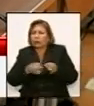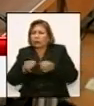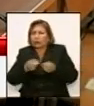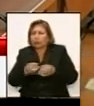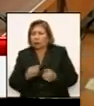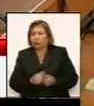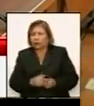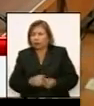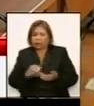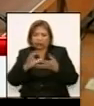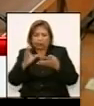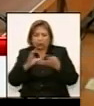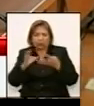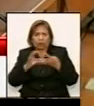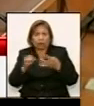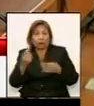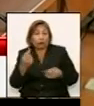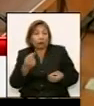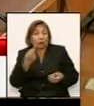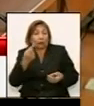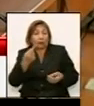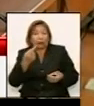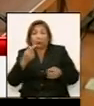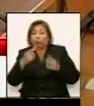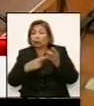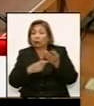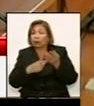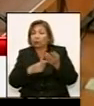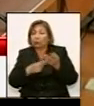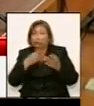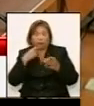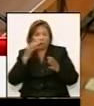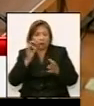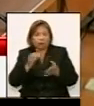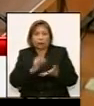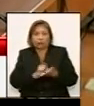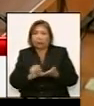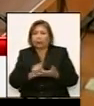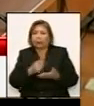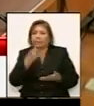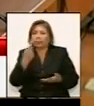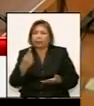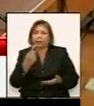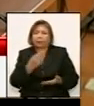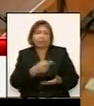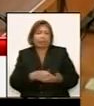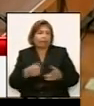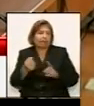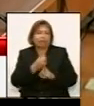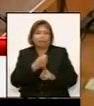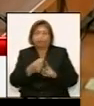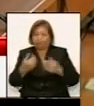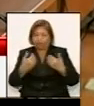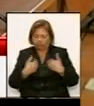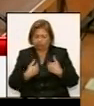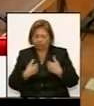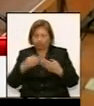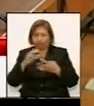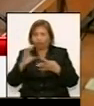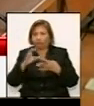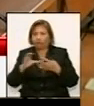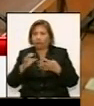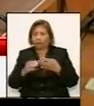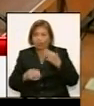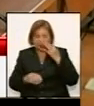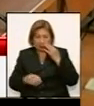Liv, las características únicas de la tecnología son usadas de manera estratégica y cada tipo de violencia tiene características distintas, puede